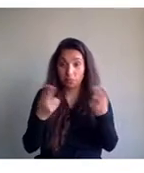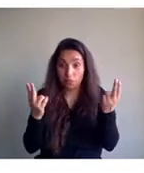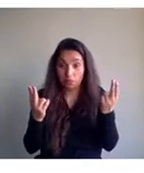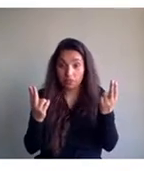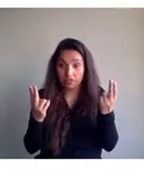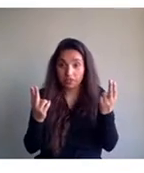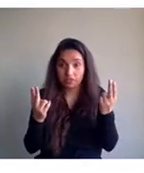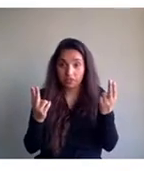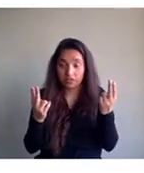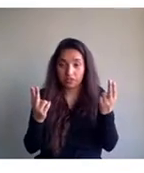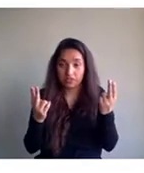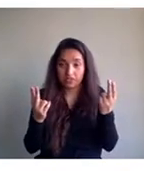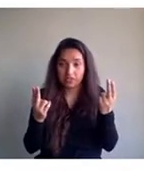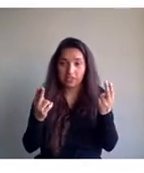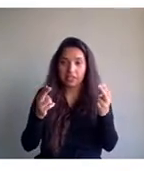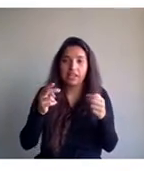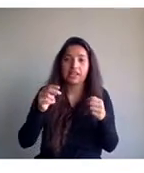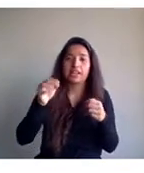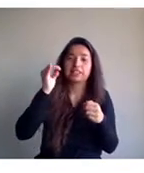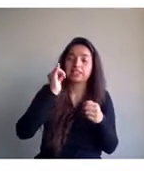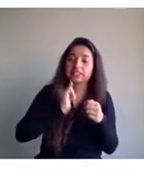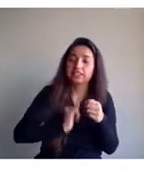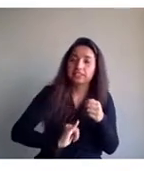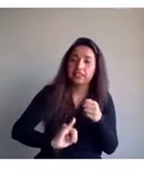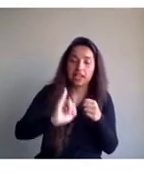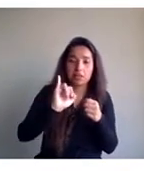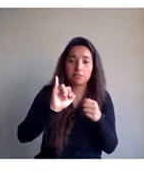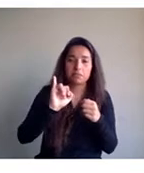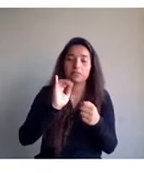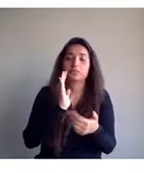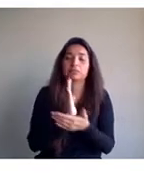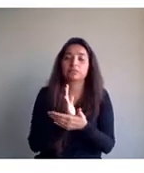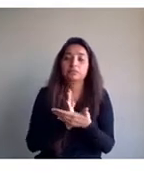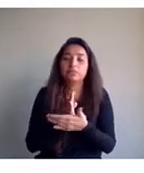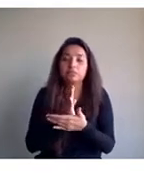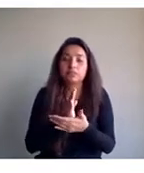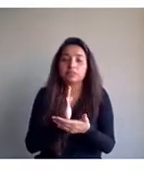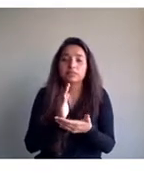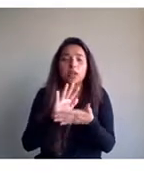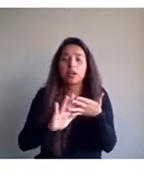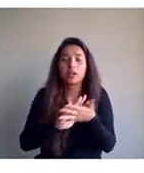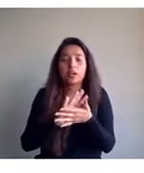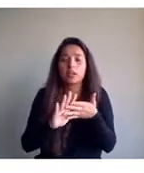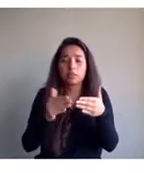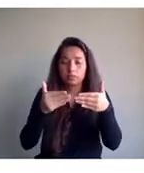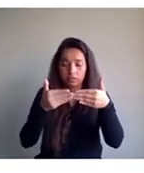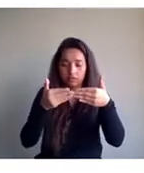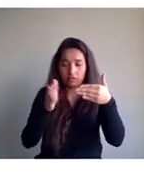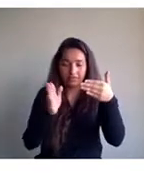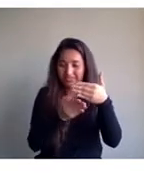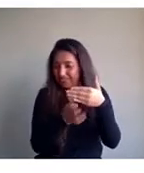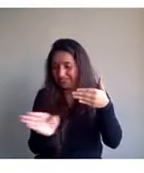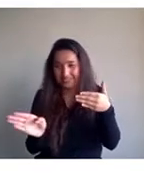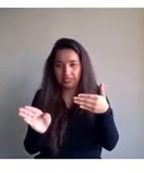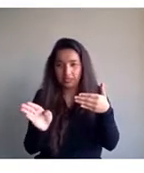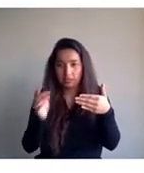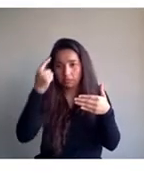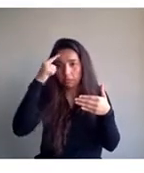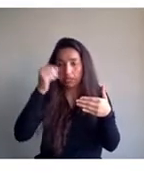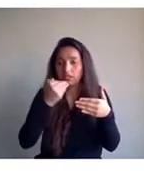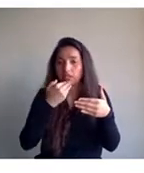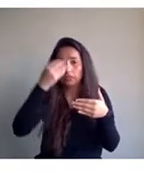estando abajo con toda claridad pero una cosa es echar abajo la barrera otra cosa es sacarle de la cabeza a la gente